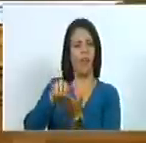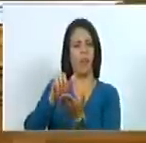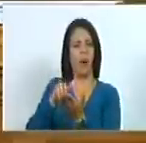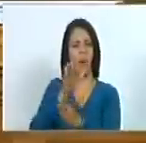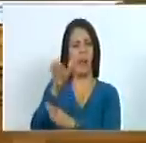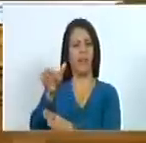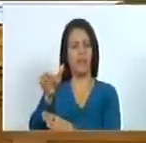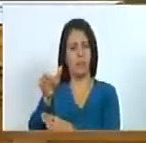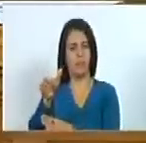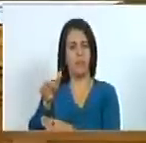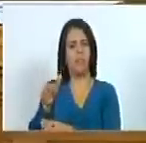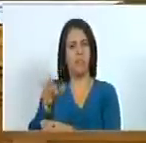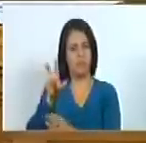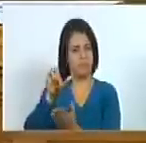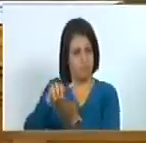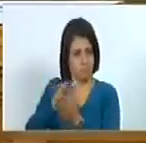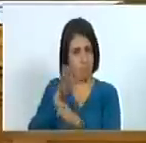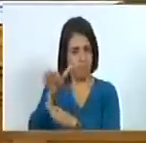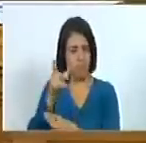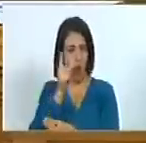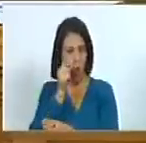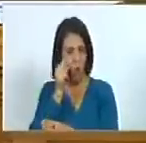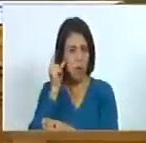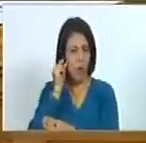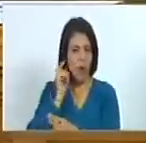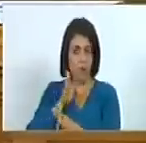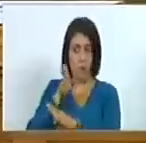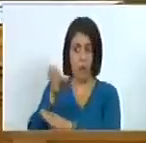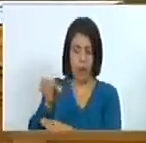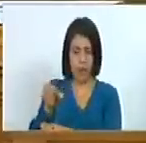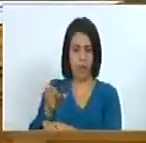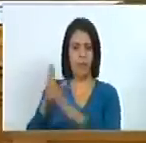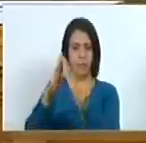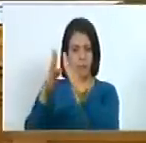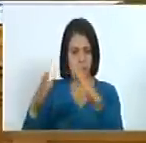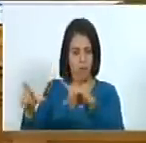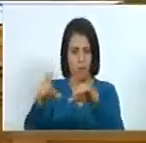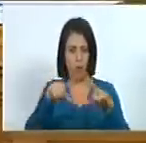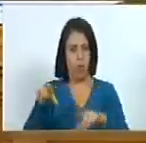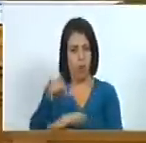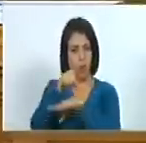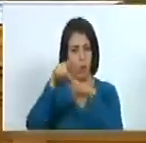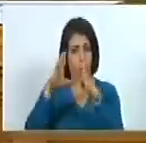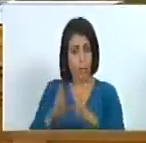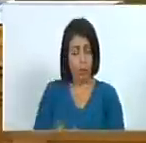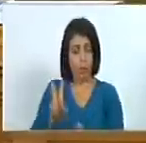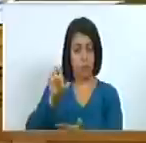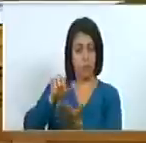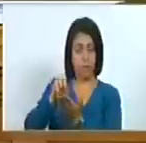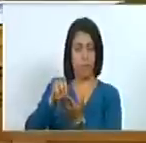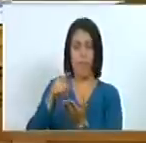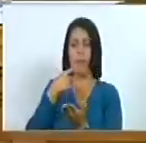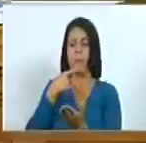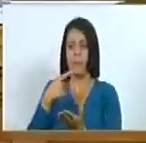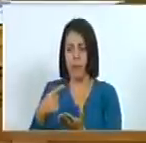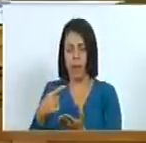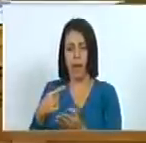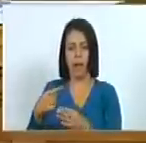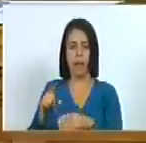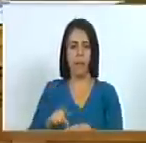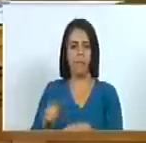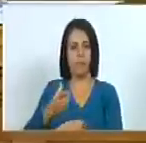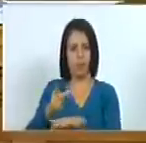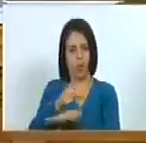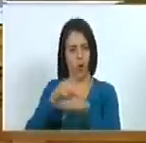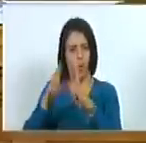los neoespartanos, los margariteños y las margariteñas, que se vayan a la sede de la gobernación de Nueva Esparta y le diga: